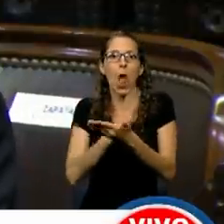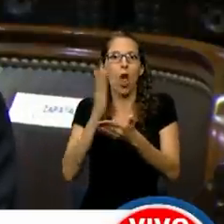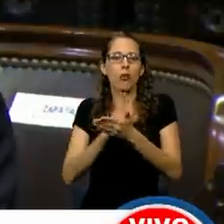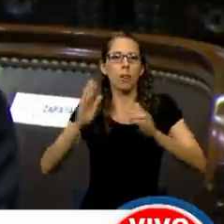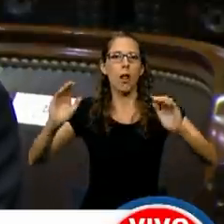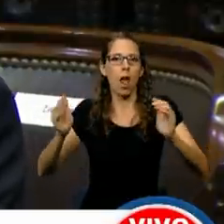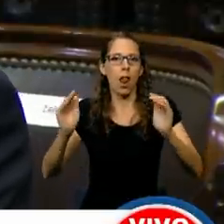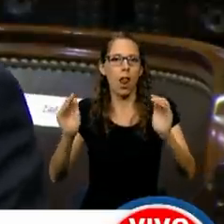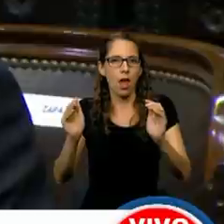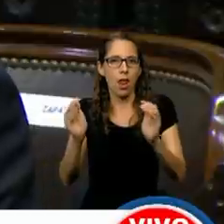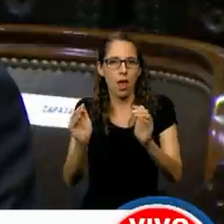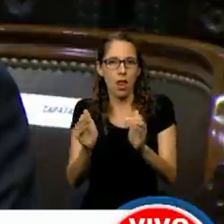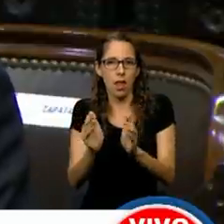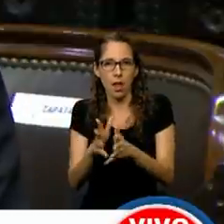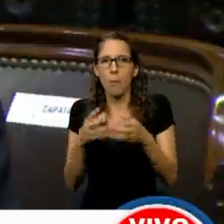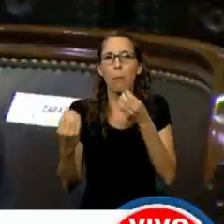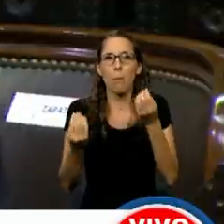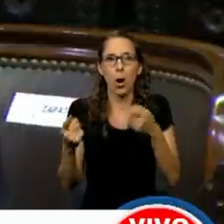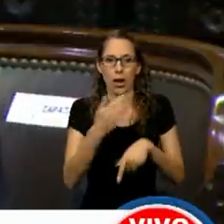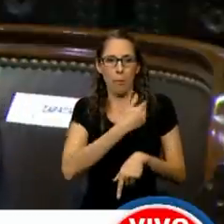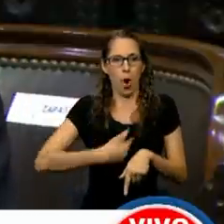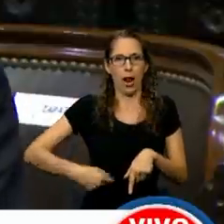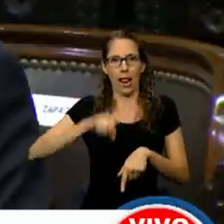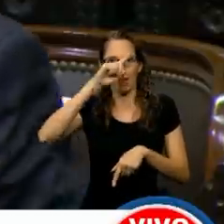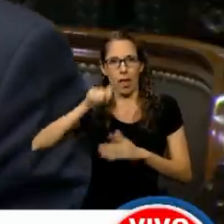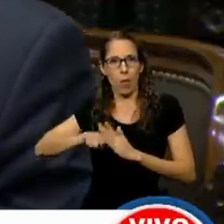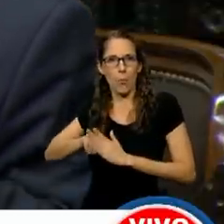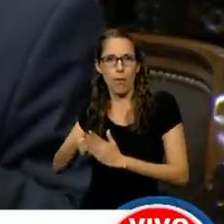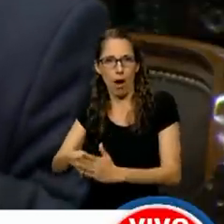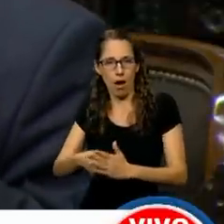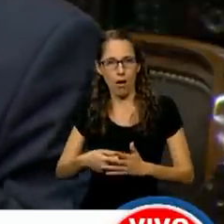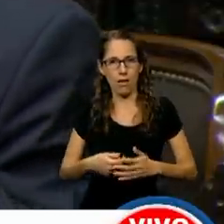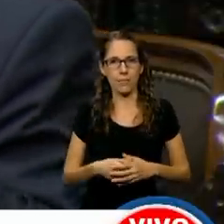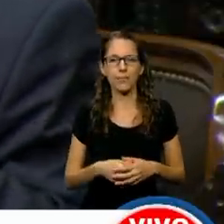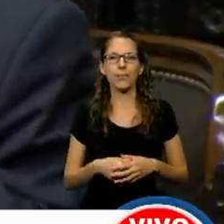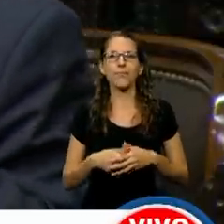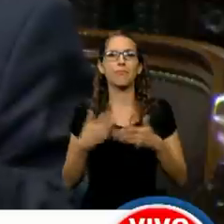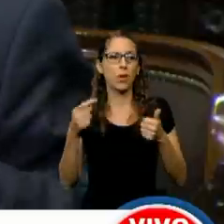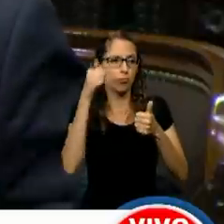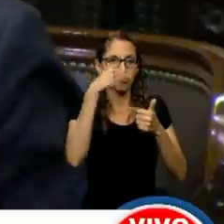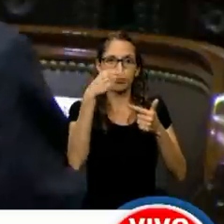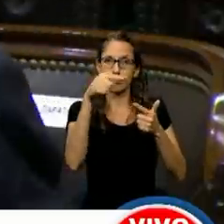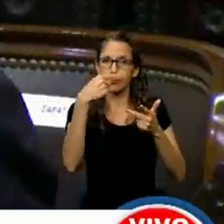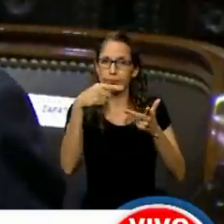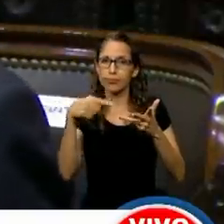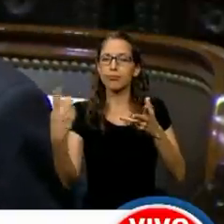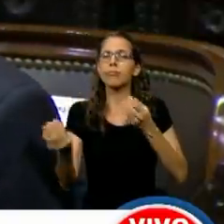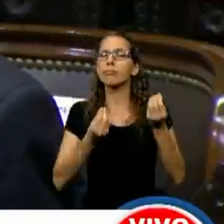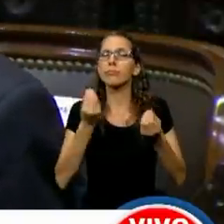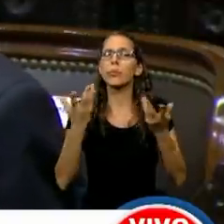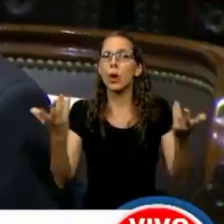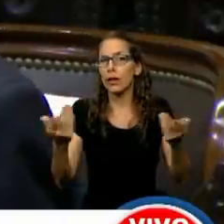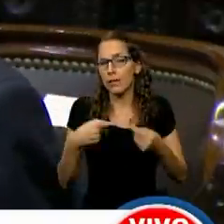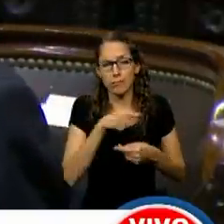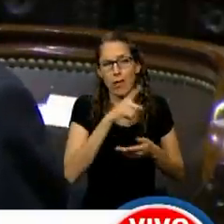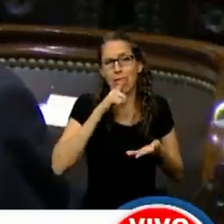se va achicando por el peso del estado y todo esto a consecuencia de que son malas